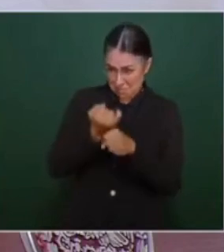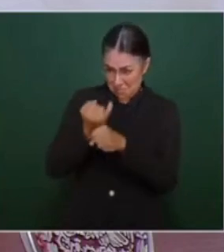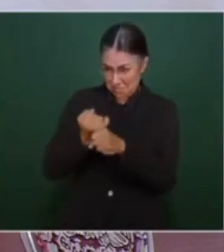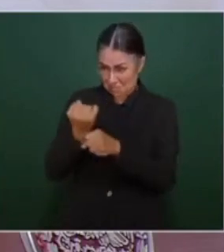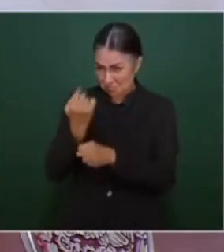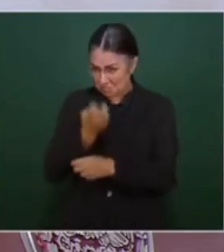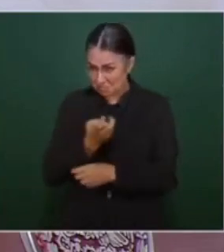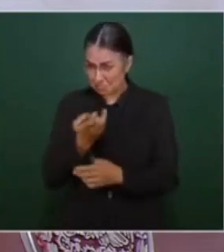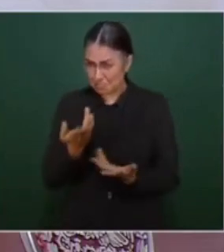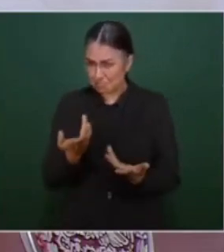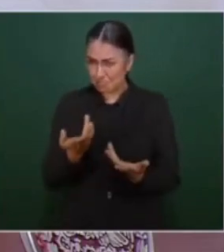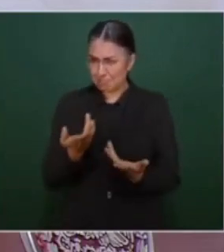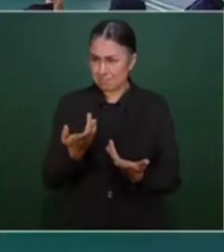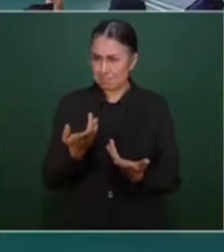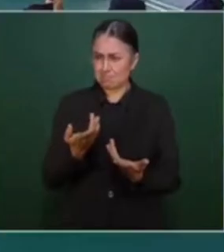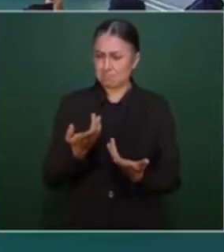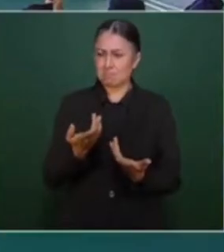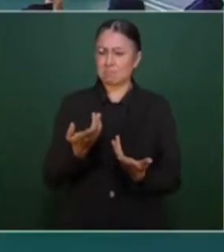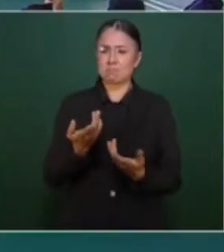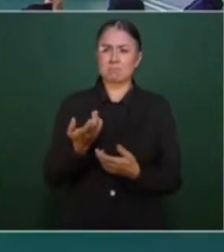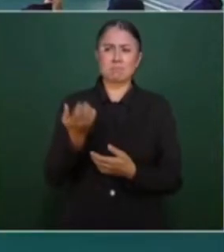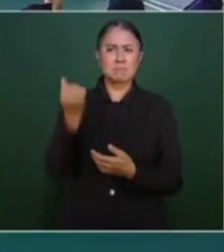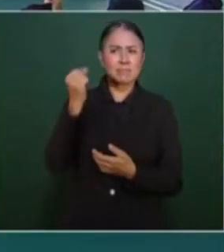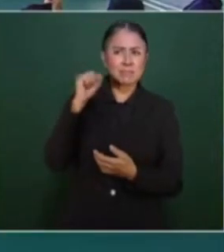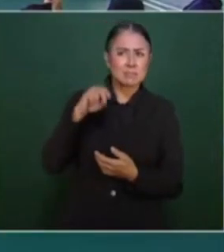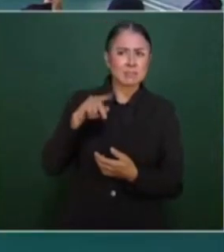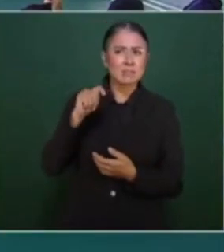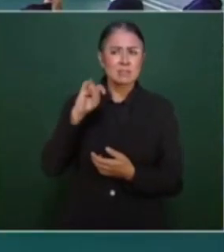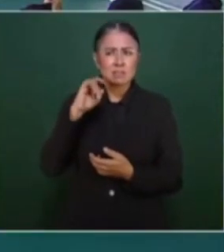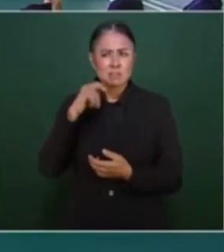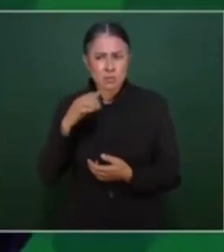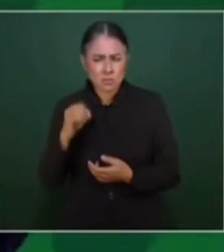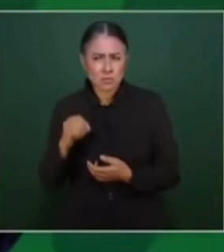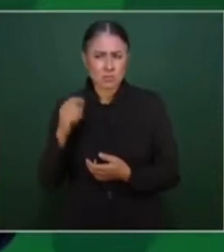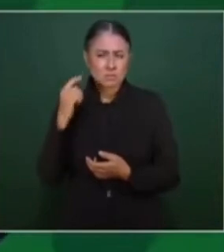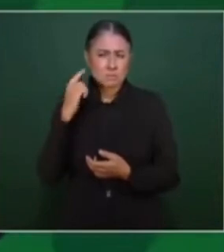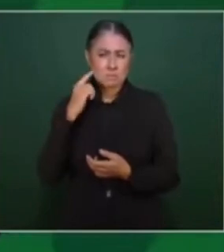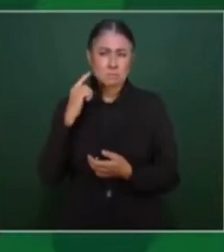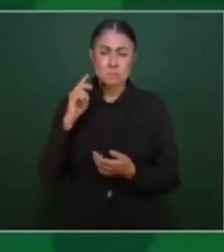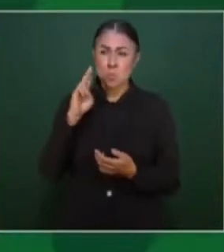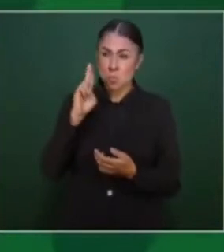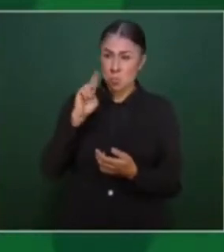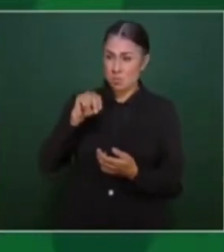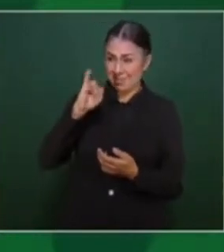Sobre lo de Santiago y luego lo del fiscal para el Universal, porque